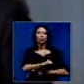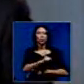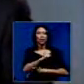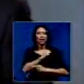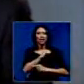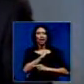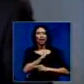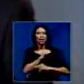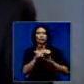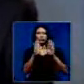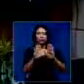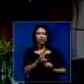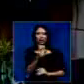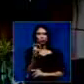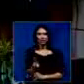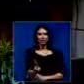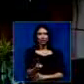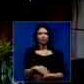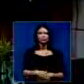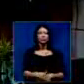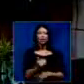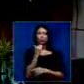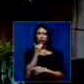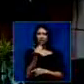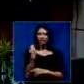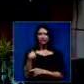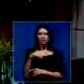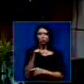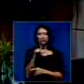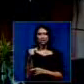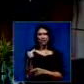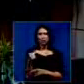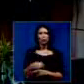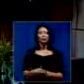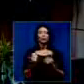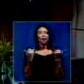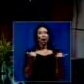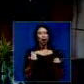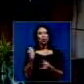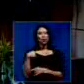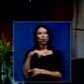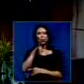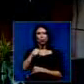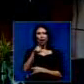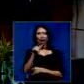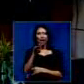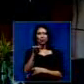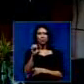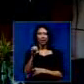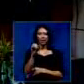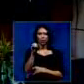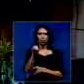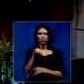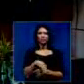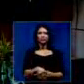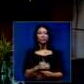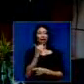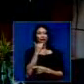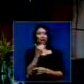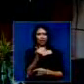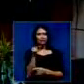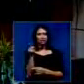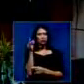Rica. Muchas gracias, don Luis Guillermo. Don Jaime Ordóñez. Gracias, doña